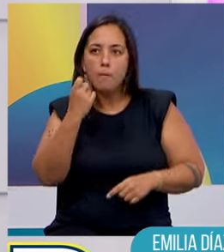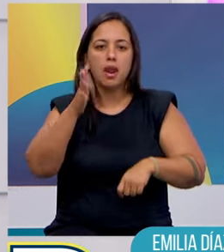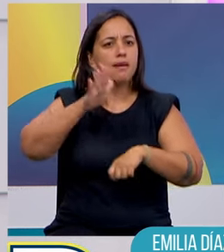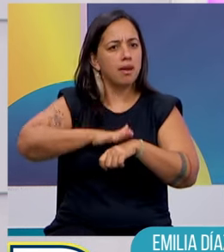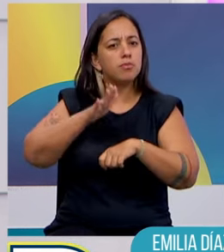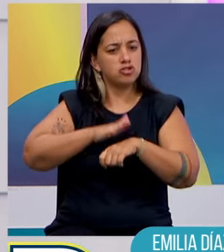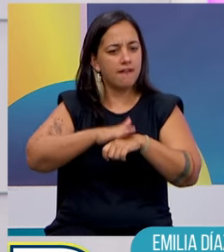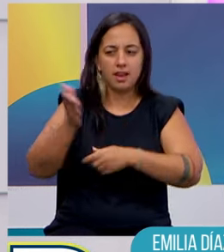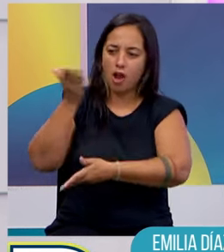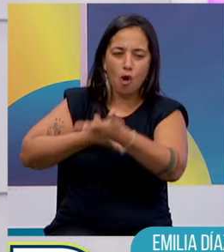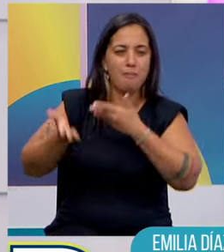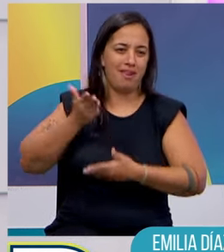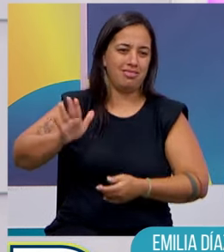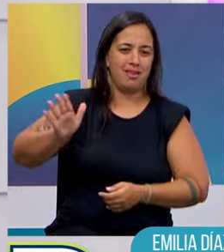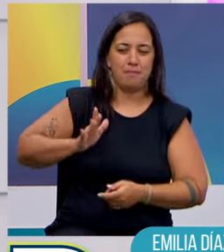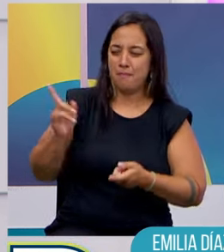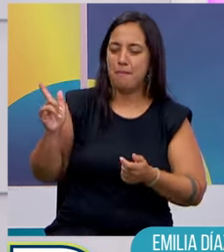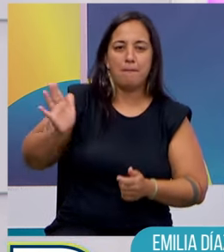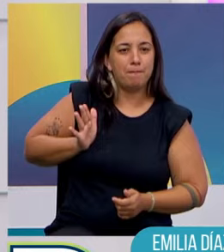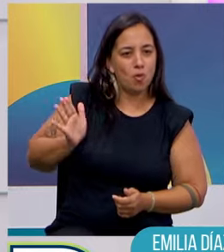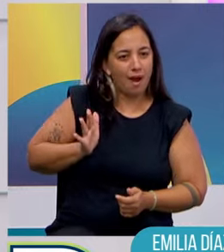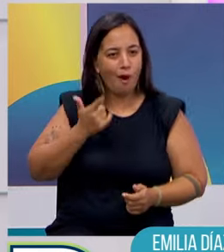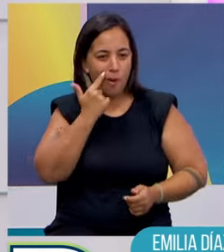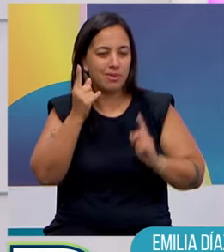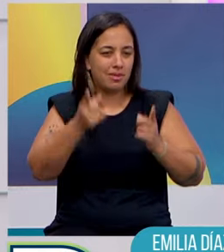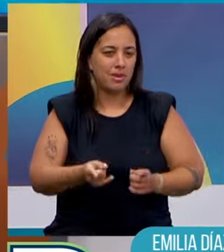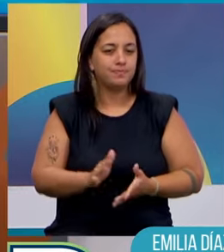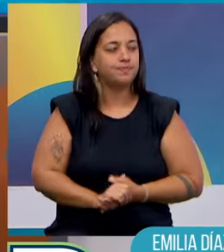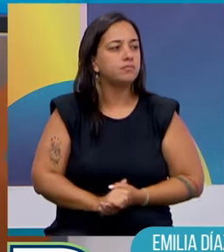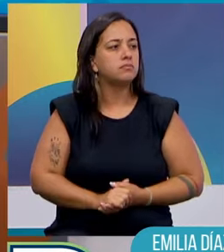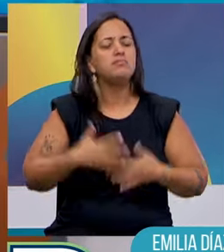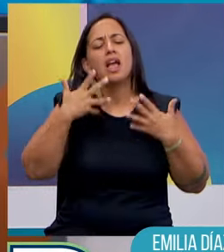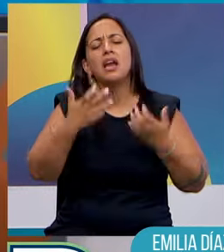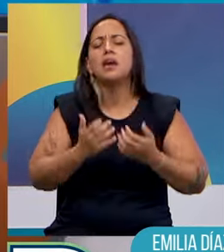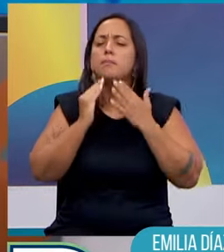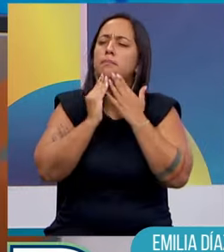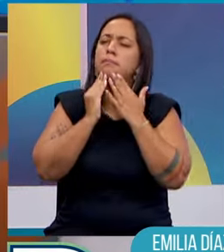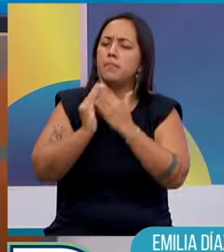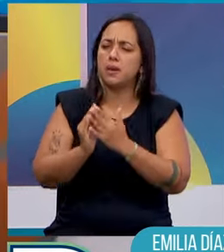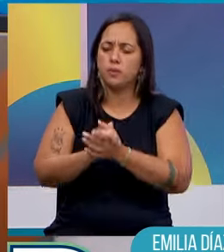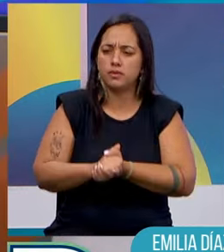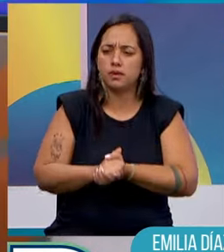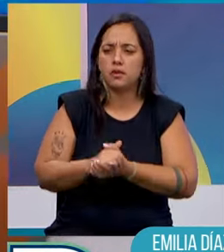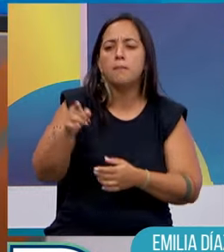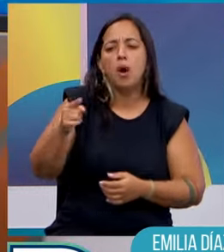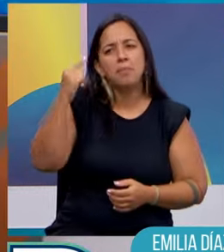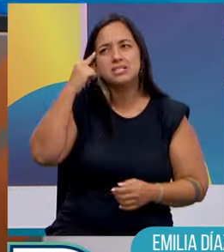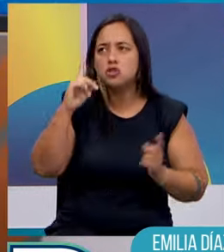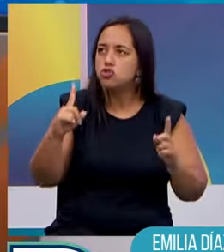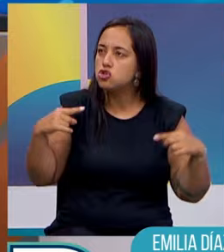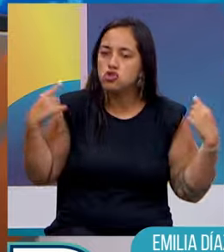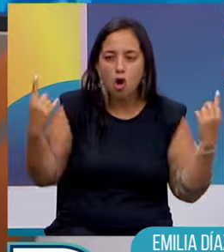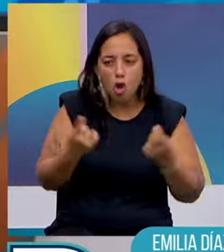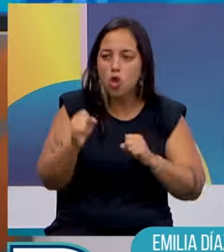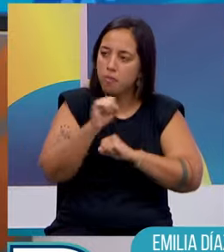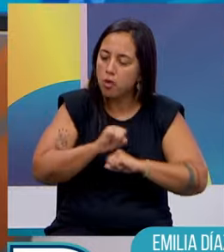y la ejercen, no solamente de la boca, claro, para afuera. Emilia, eso es fundamental. Te quería consultar. ¿Vos pensás que todos tenemos potencial de